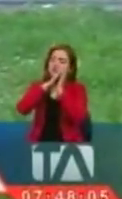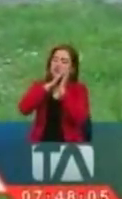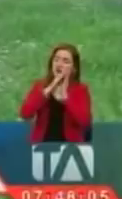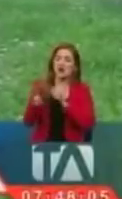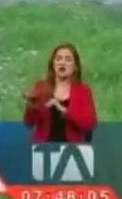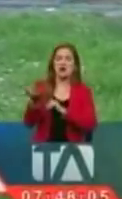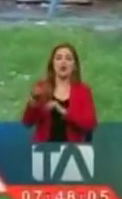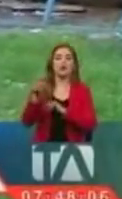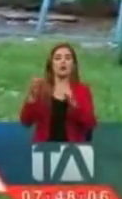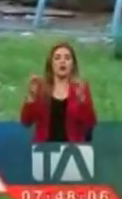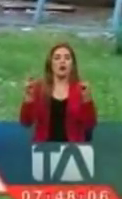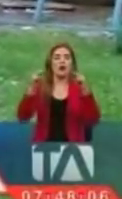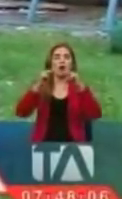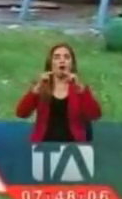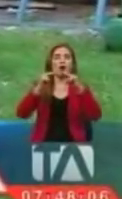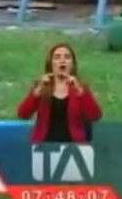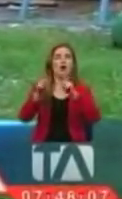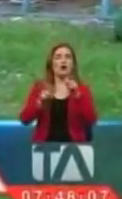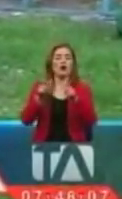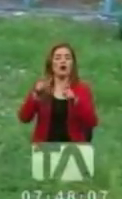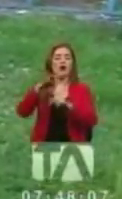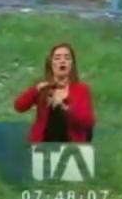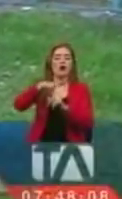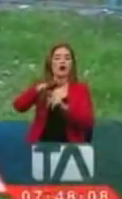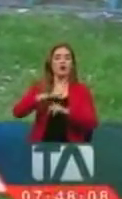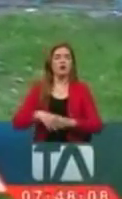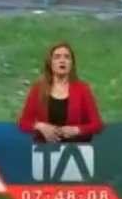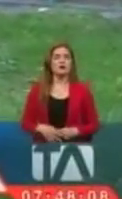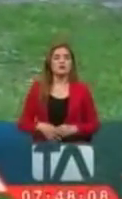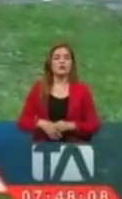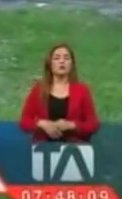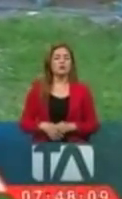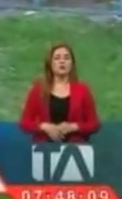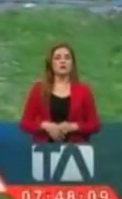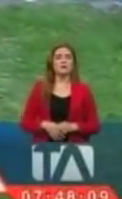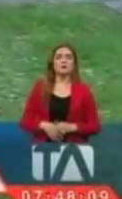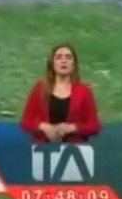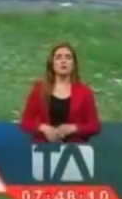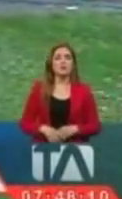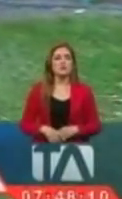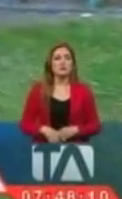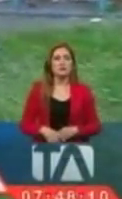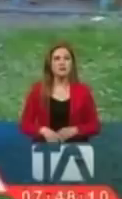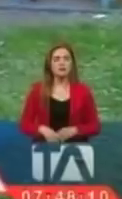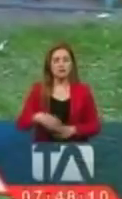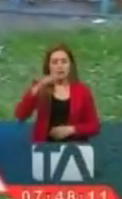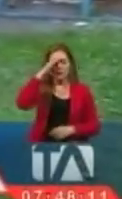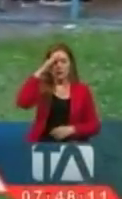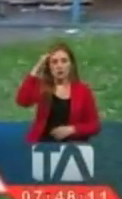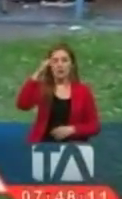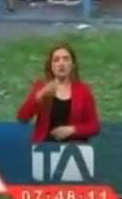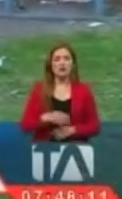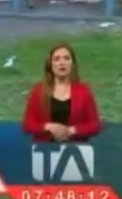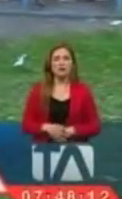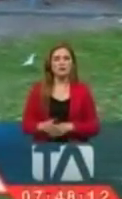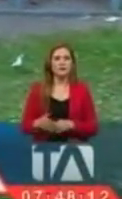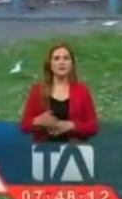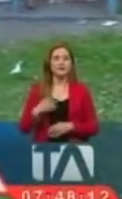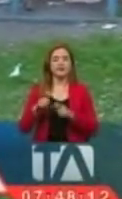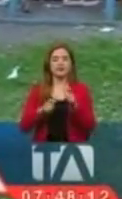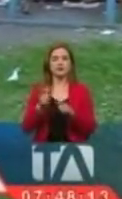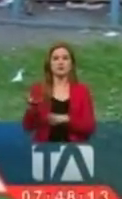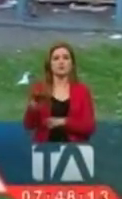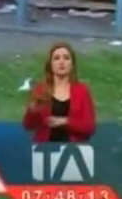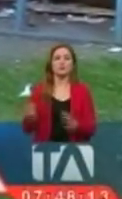precisamente debajo del puente del parque lineal machángara y como vemos en este momento es la policía que intenta disuadir a los